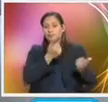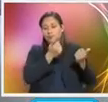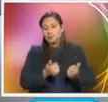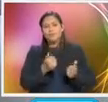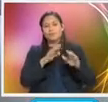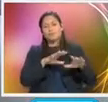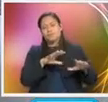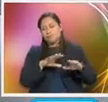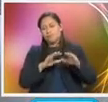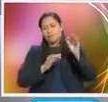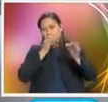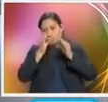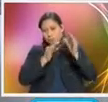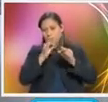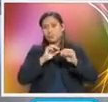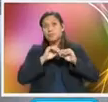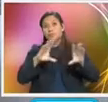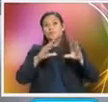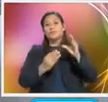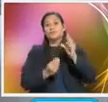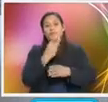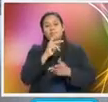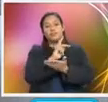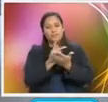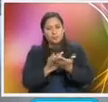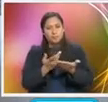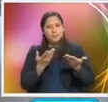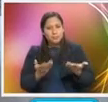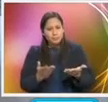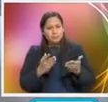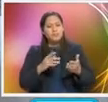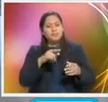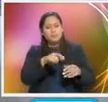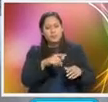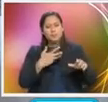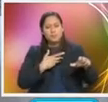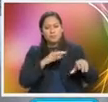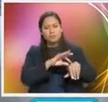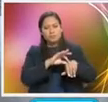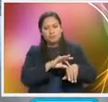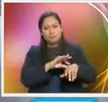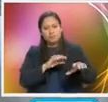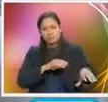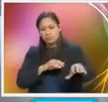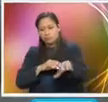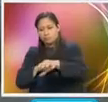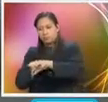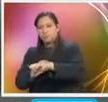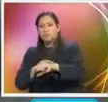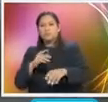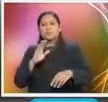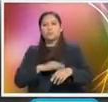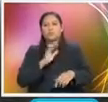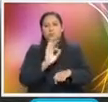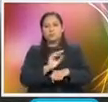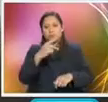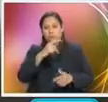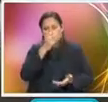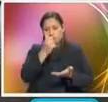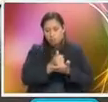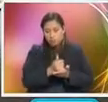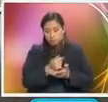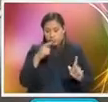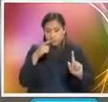extraordinarias noticias acerca del lanzamiento de este programa, Escenarios Vivos por tu Ciudad. Cuéntanos, ¿con qué objetivo se crea? Bueno,